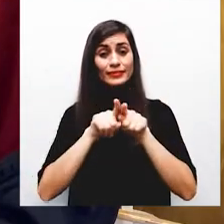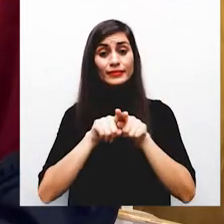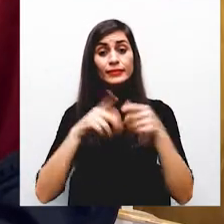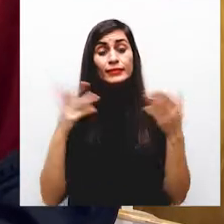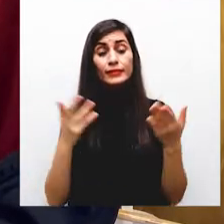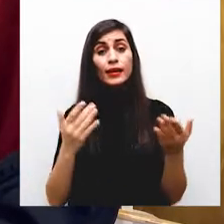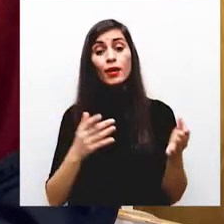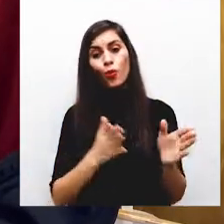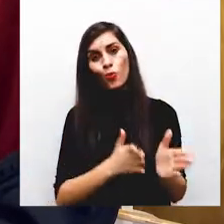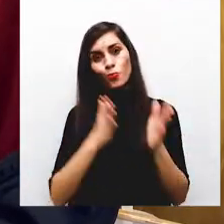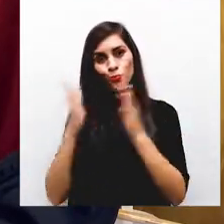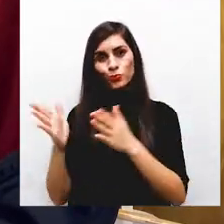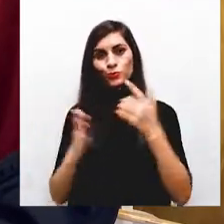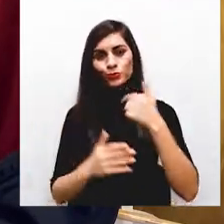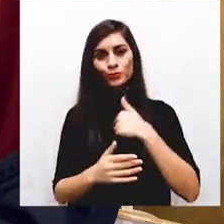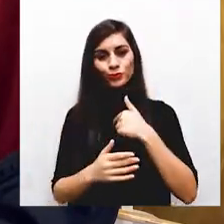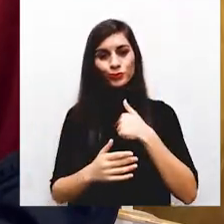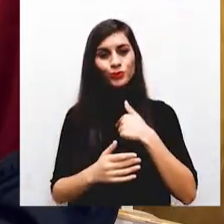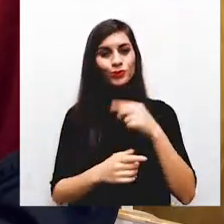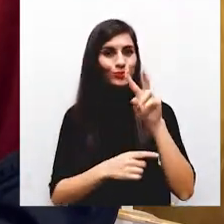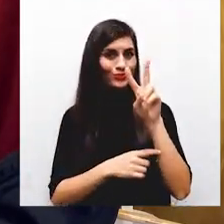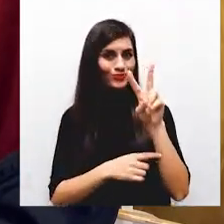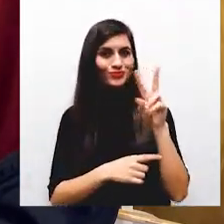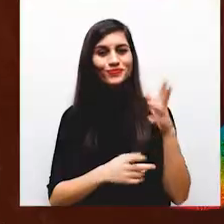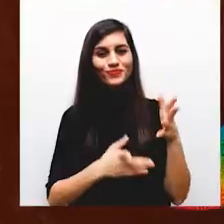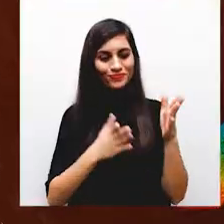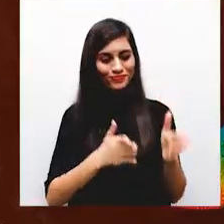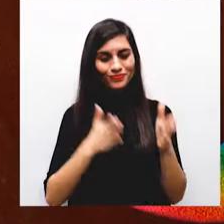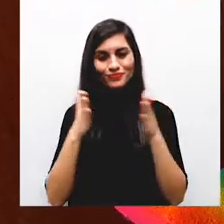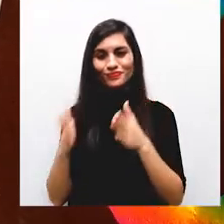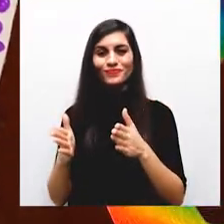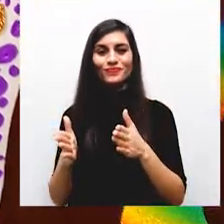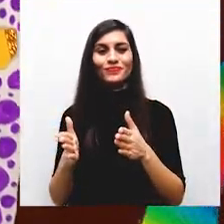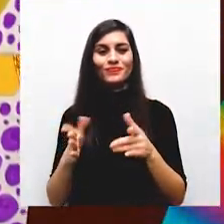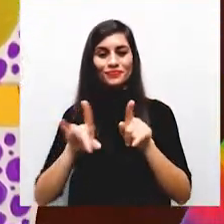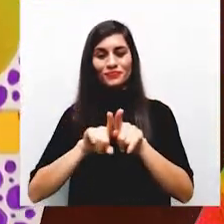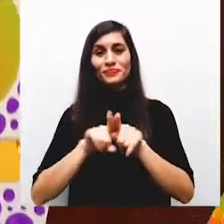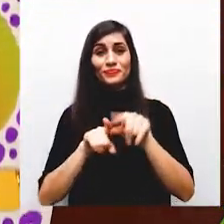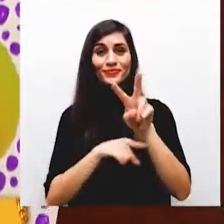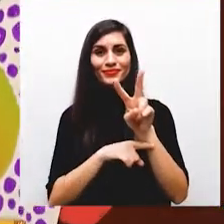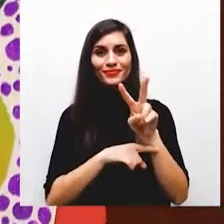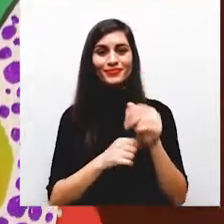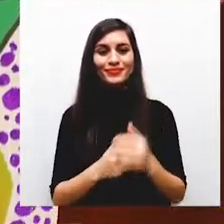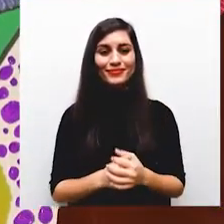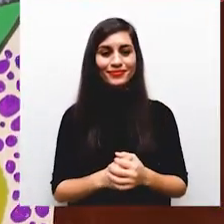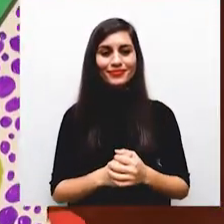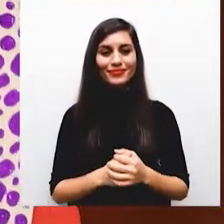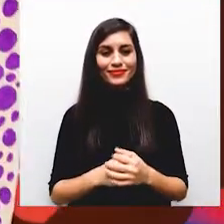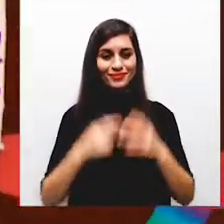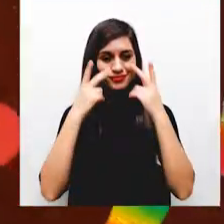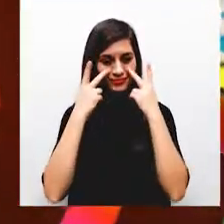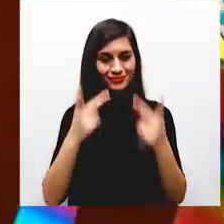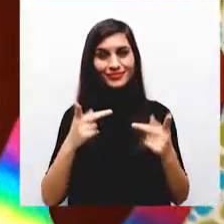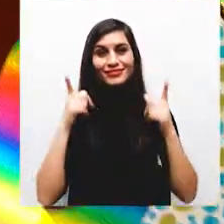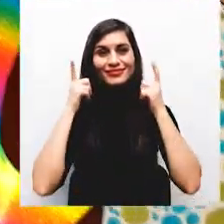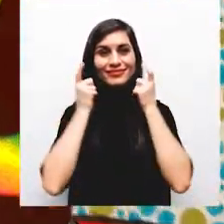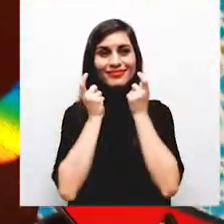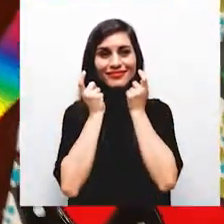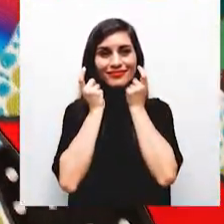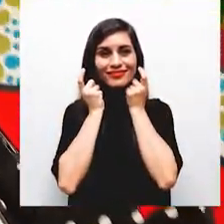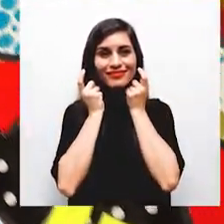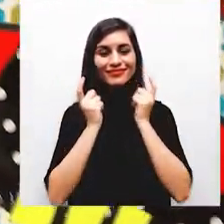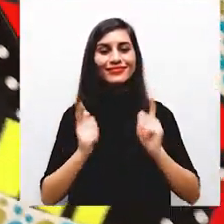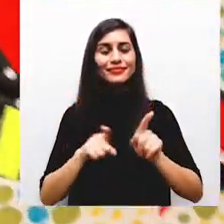también. Aparte de esta, pues también me dio chance de elaborar esta. Me puse